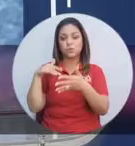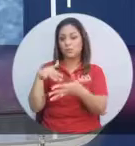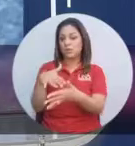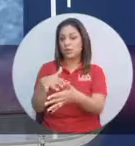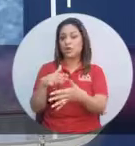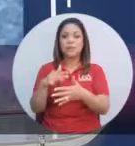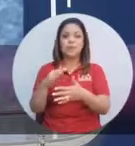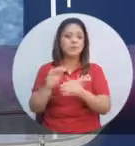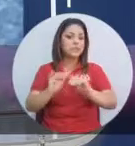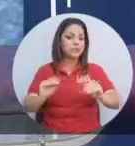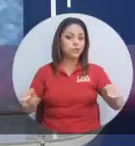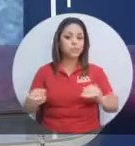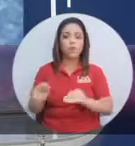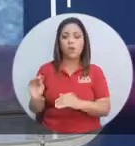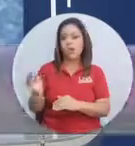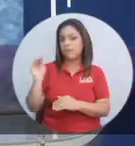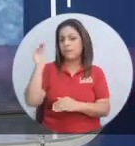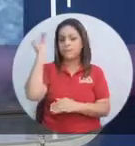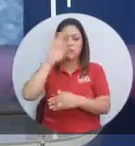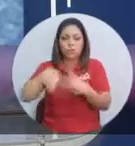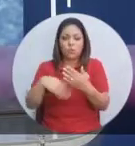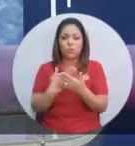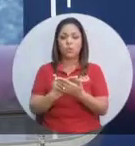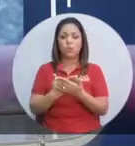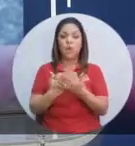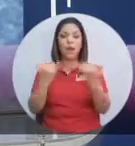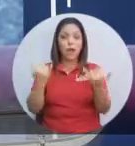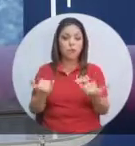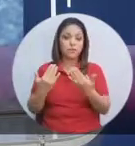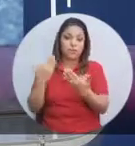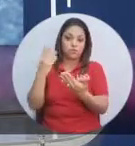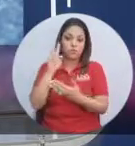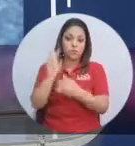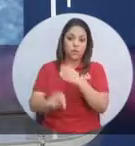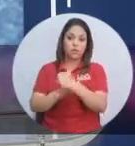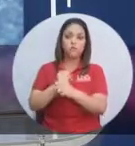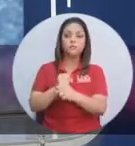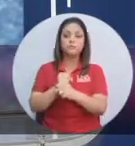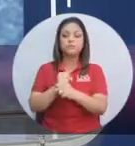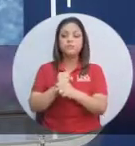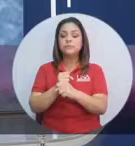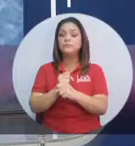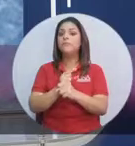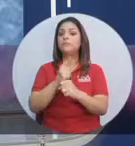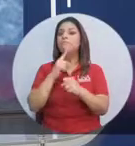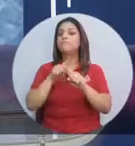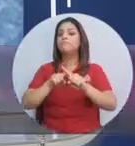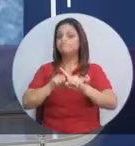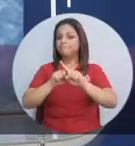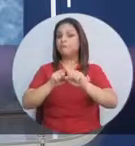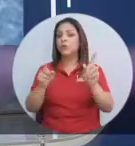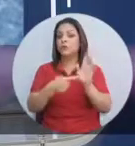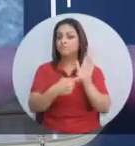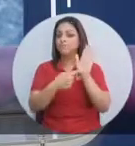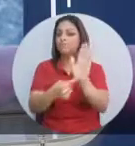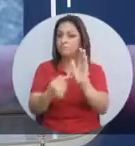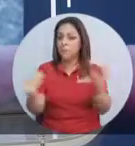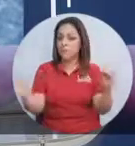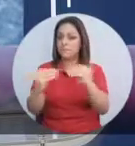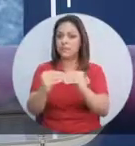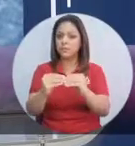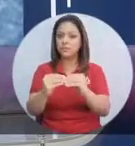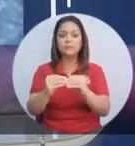universidades, lo ha hecho como más evidente en estos últimos 2 años y se hace muy necesario hablar sobre el tema